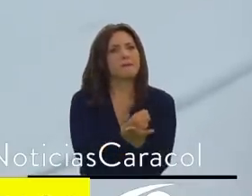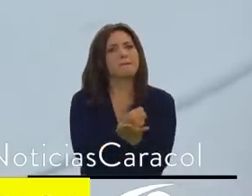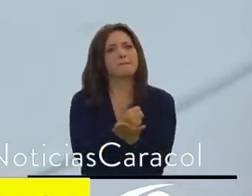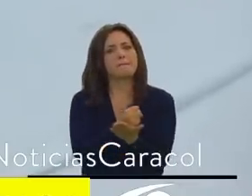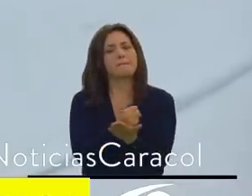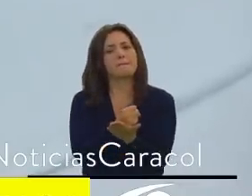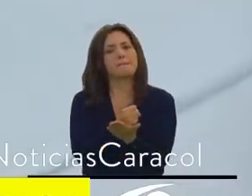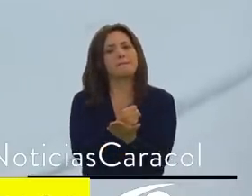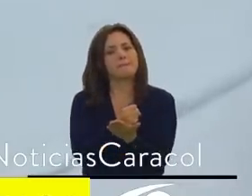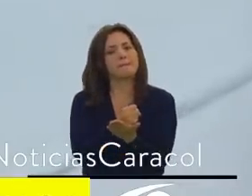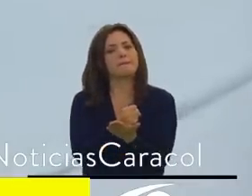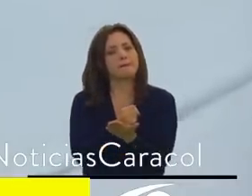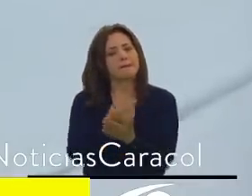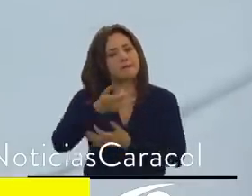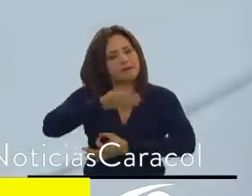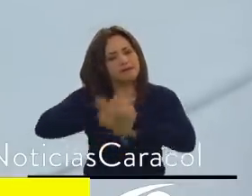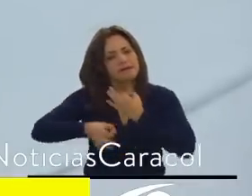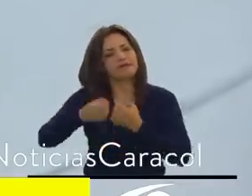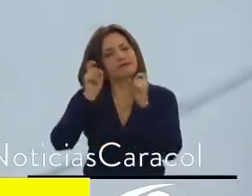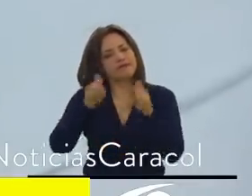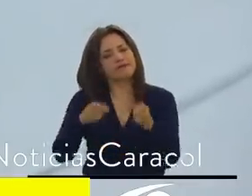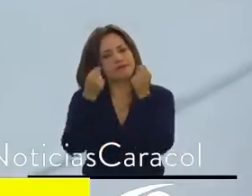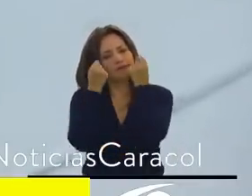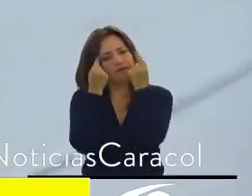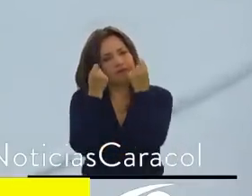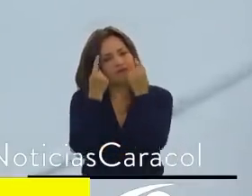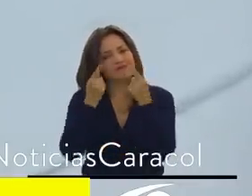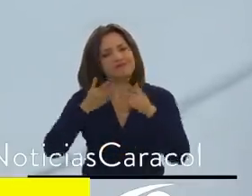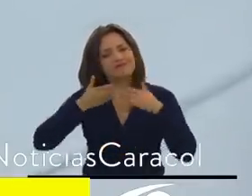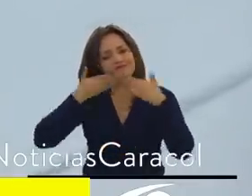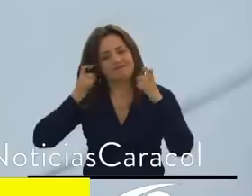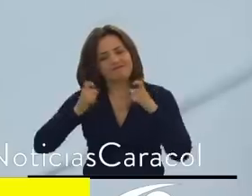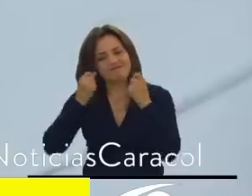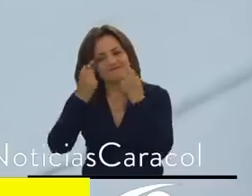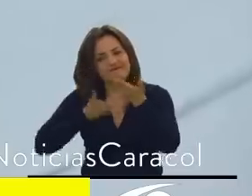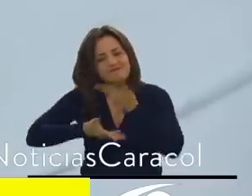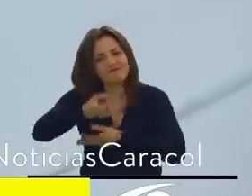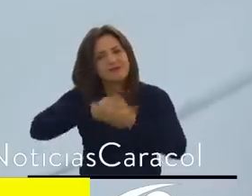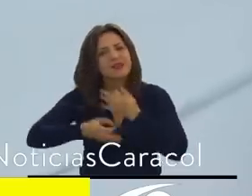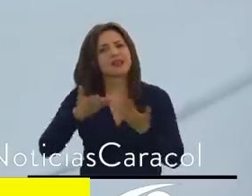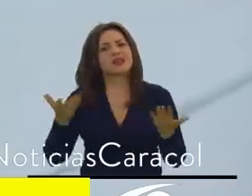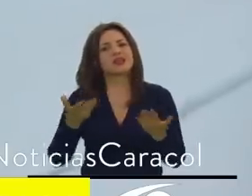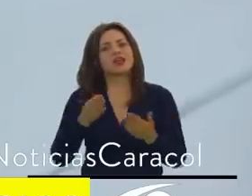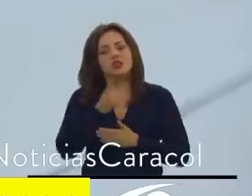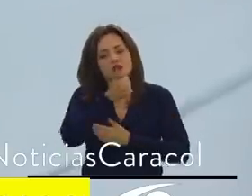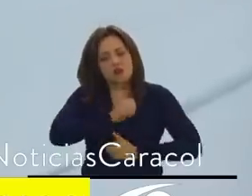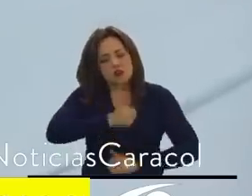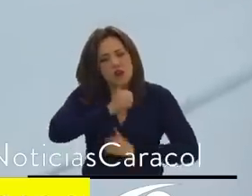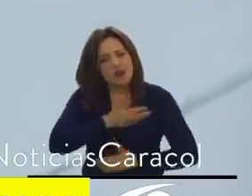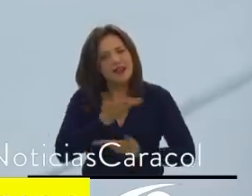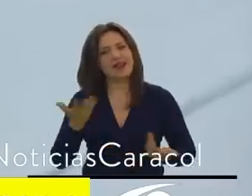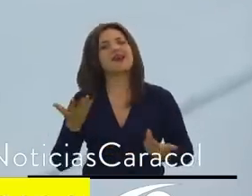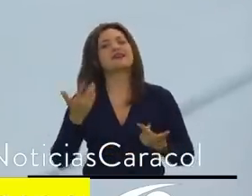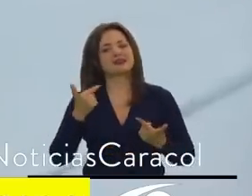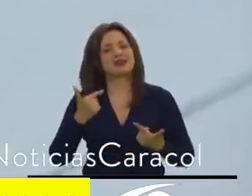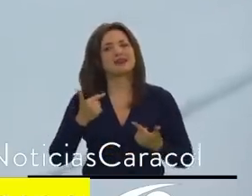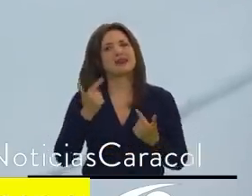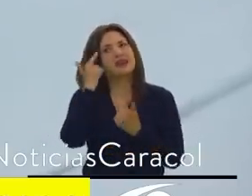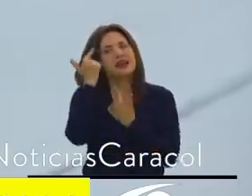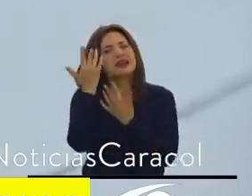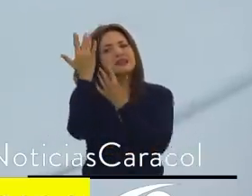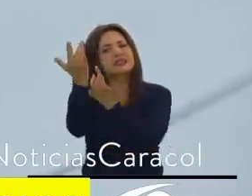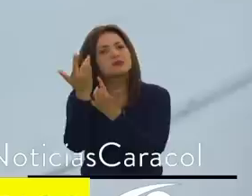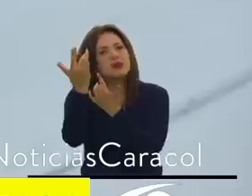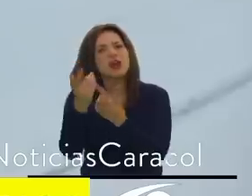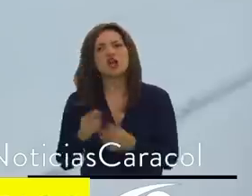Tenga empatía. Tenga tolerancia. Tenga esperanza. No